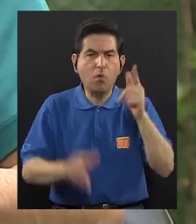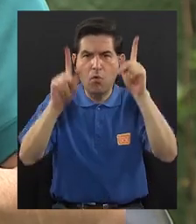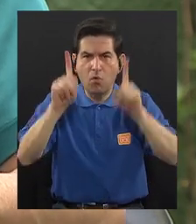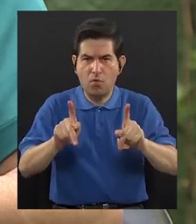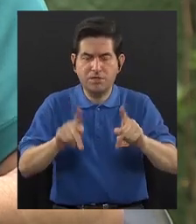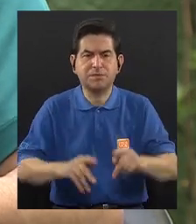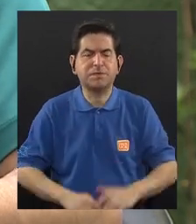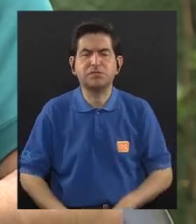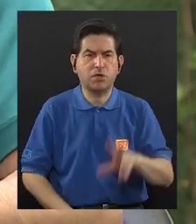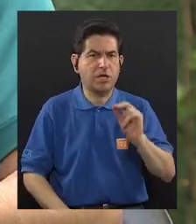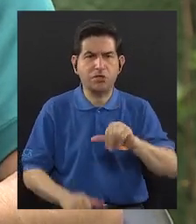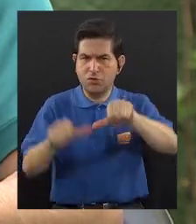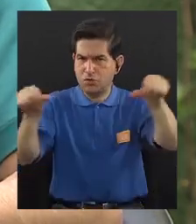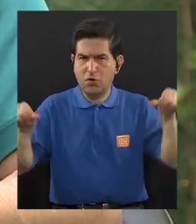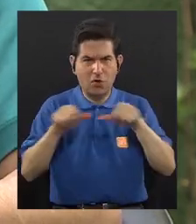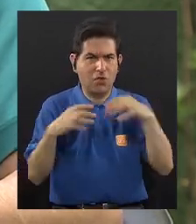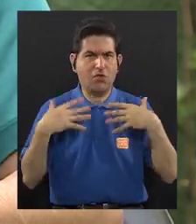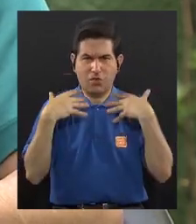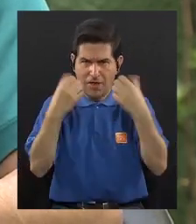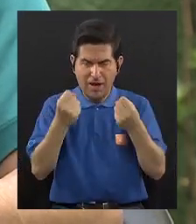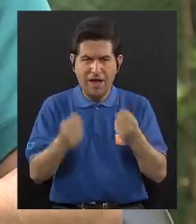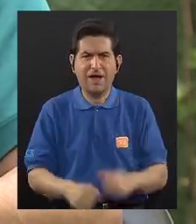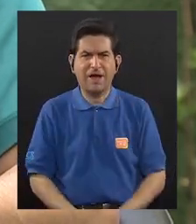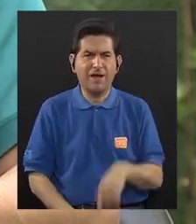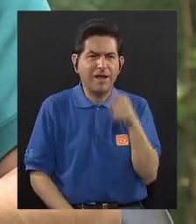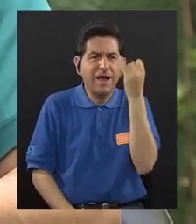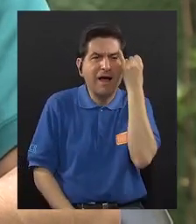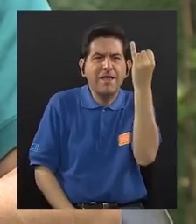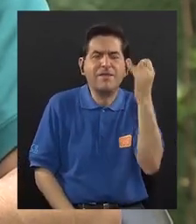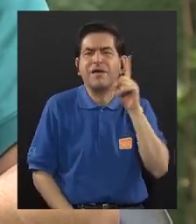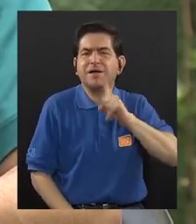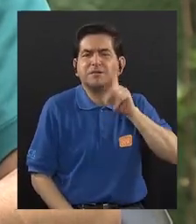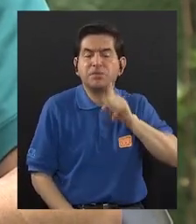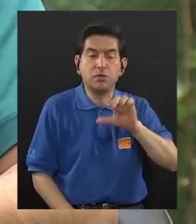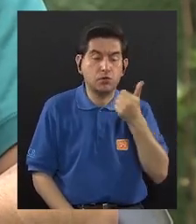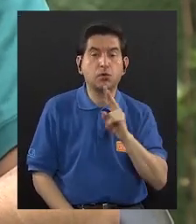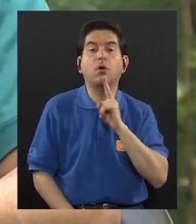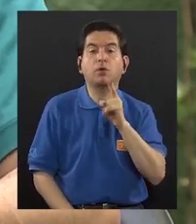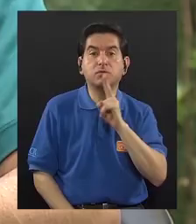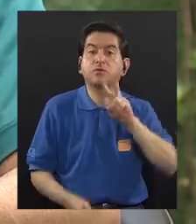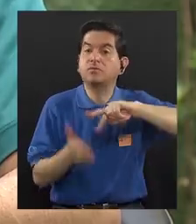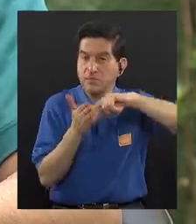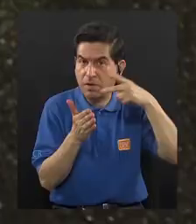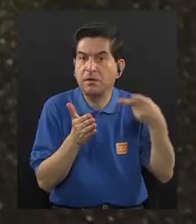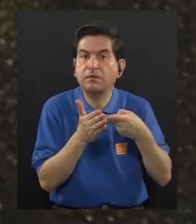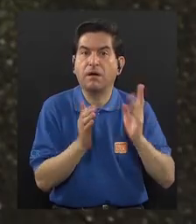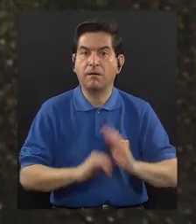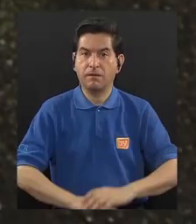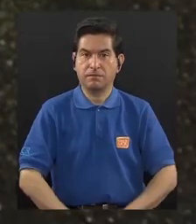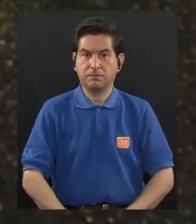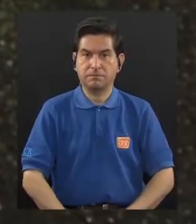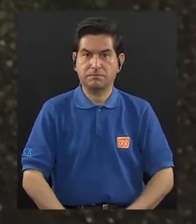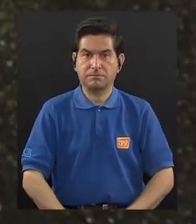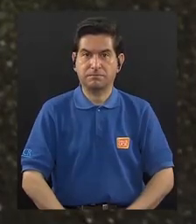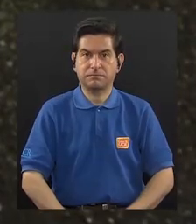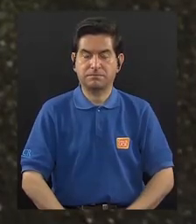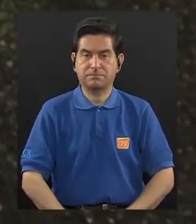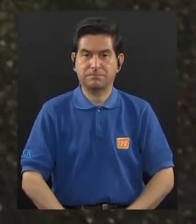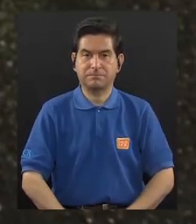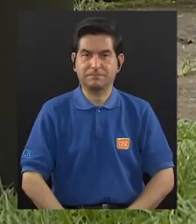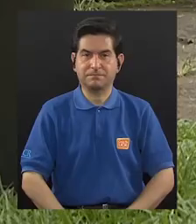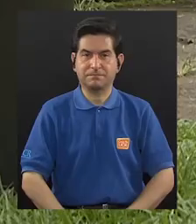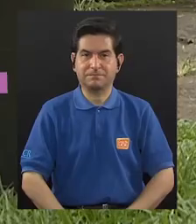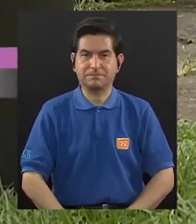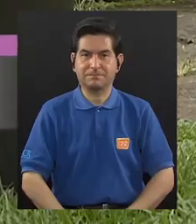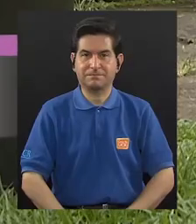muchas personas que no están en el ámbito de la salud pues se van tejiendo una serie de mitos y otros que son realidades y entonces pues